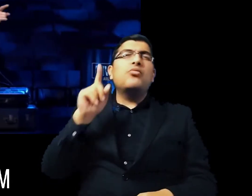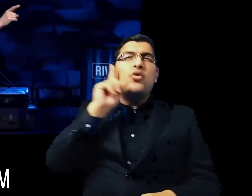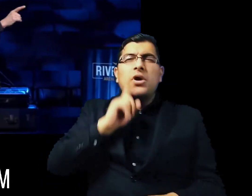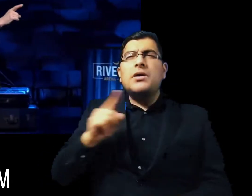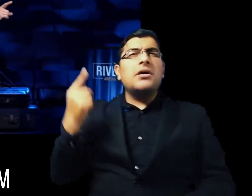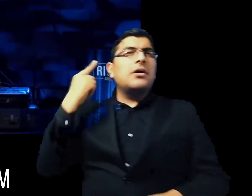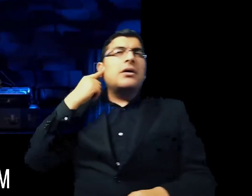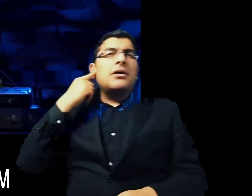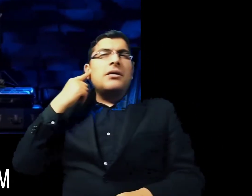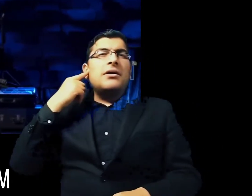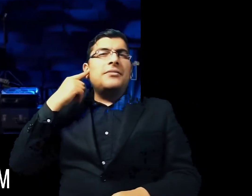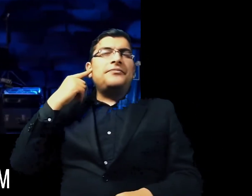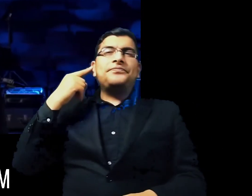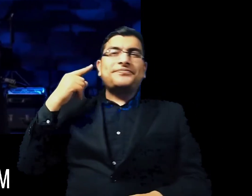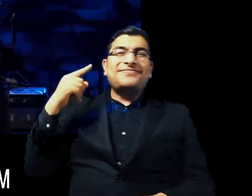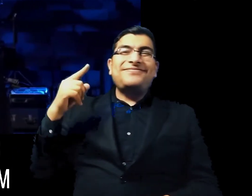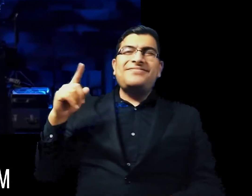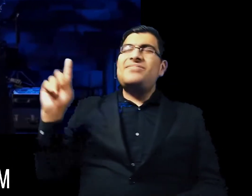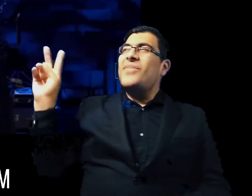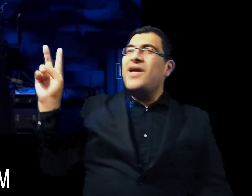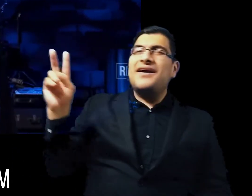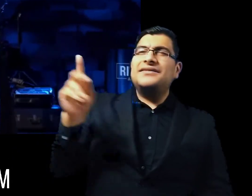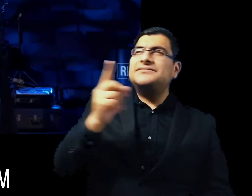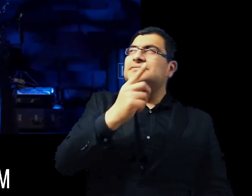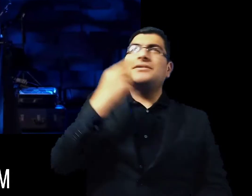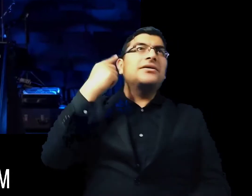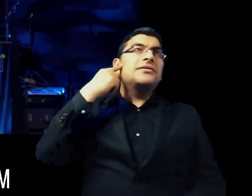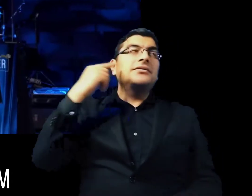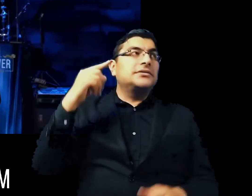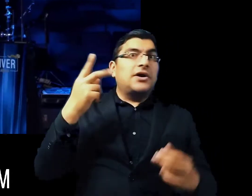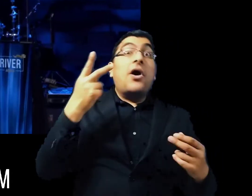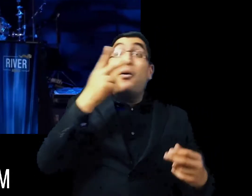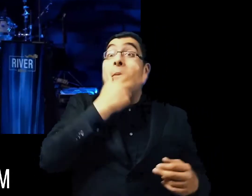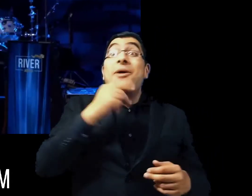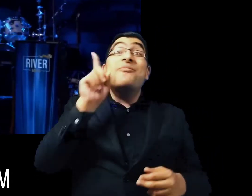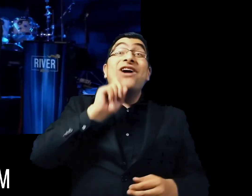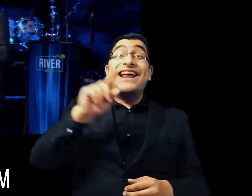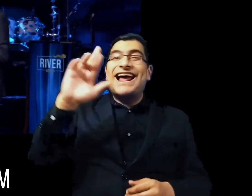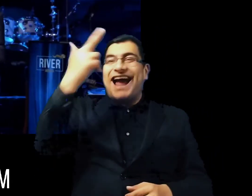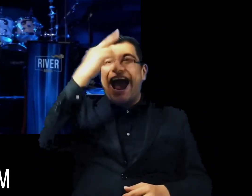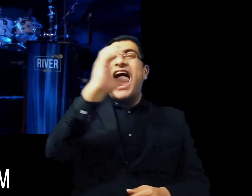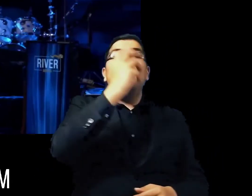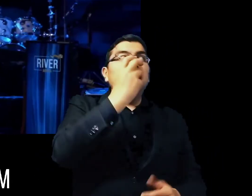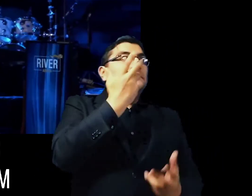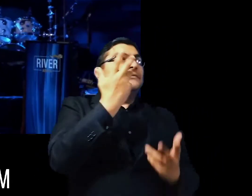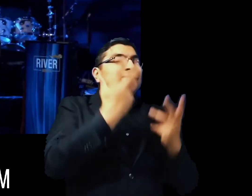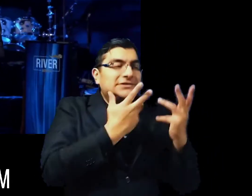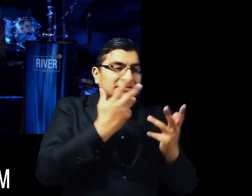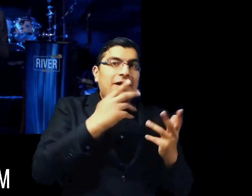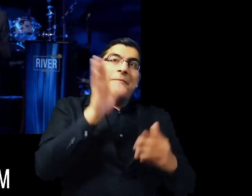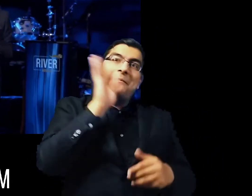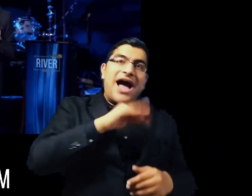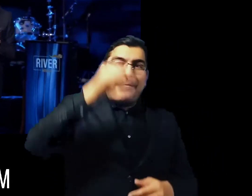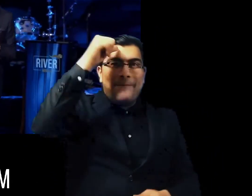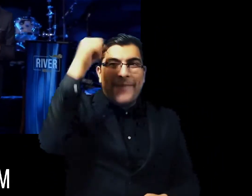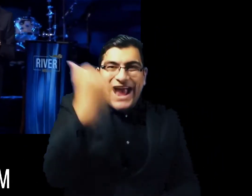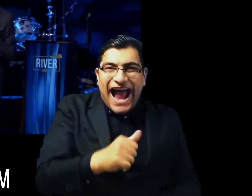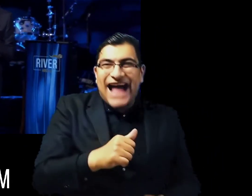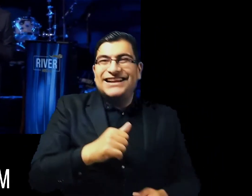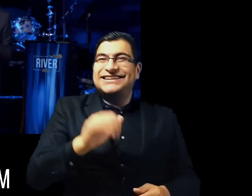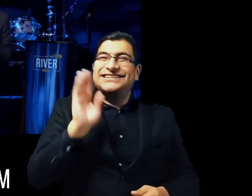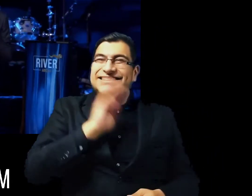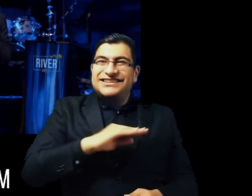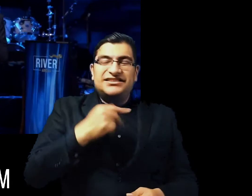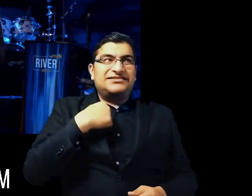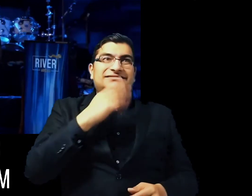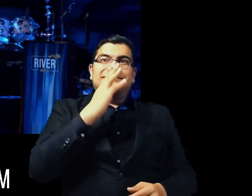Dios iba y venía por el jardín, así que corrieron a esconderse entre los árboles. Ellos ya habían pecado, habían comido del árbol que